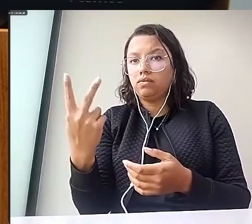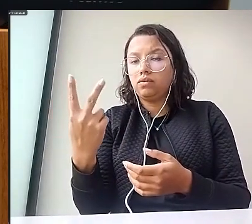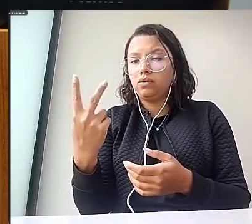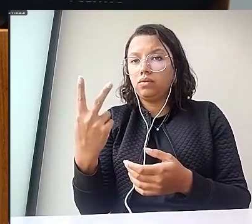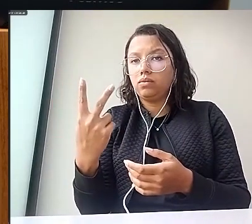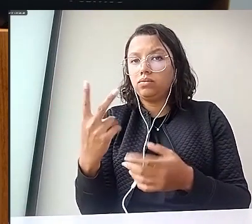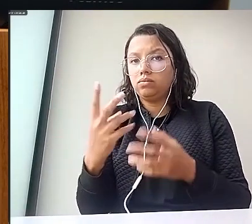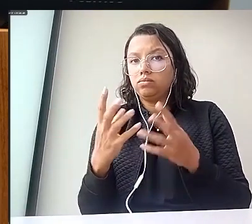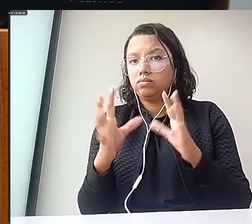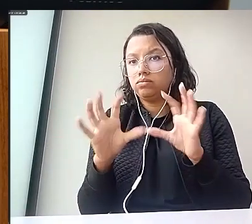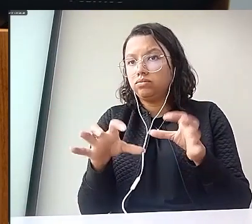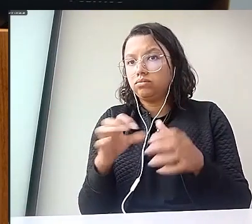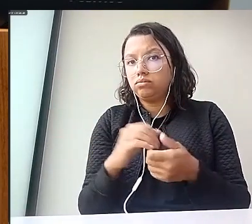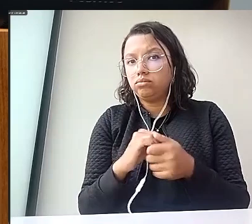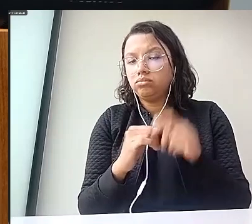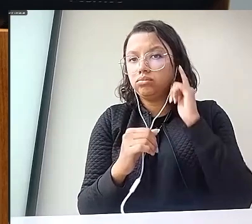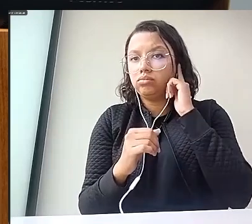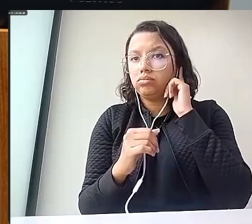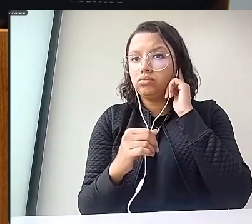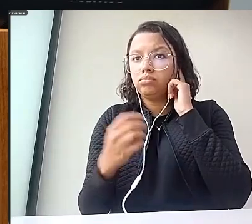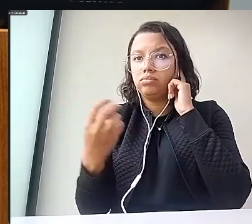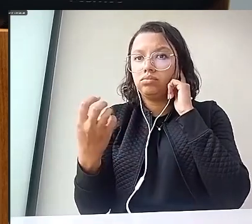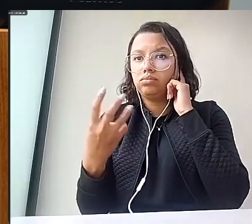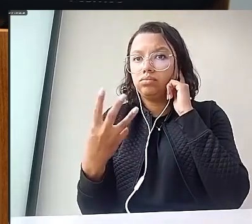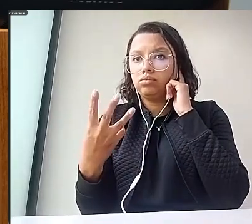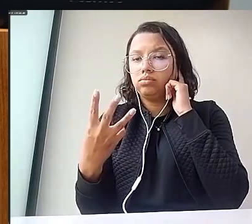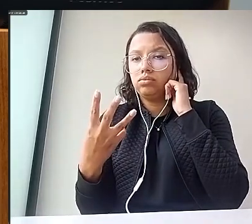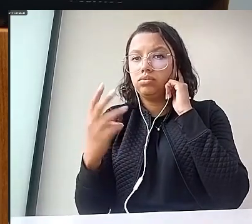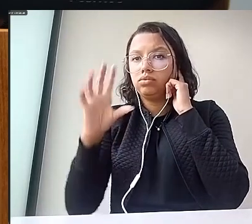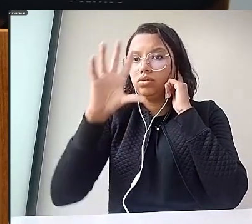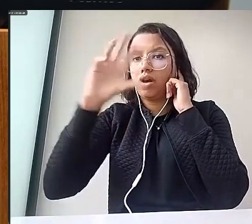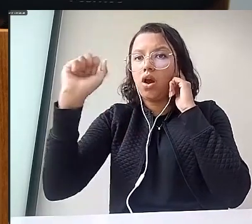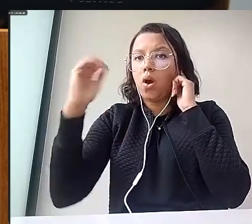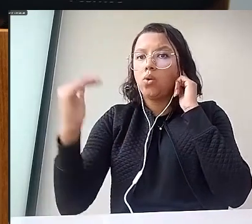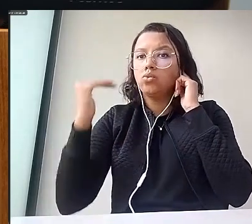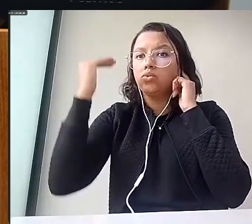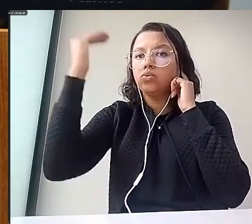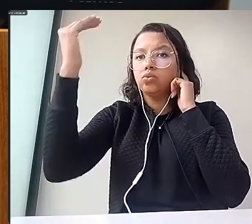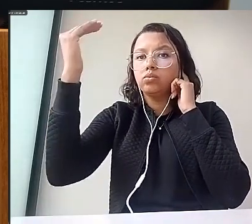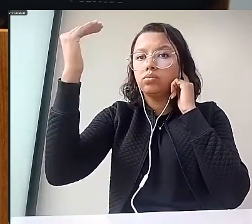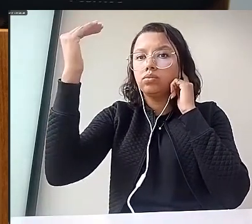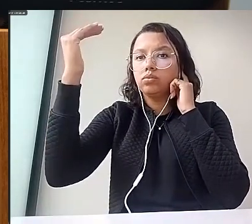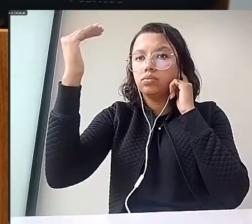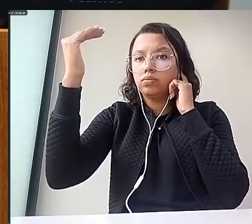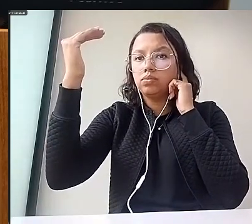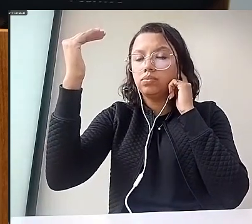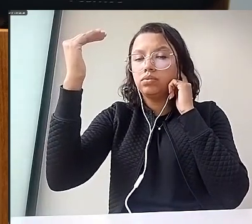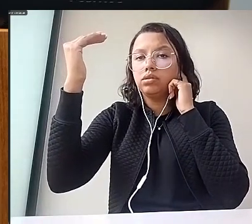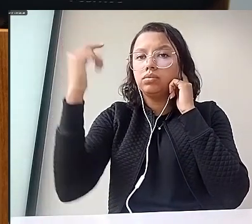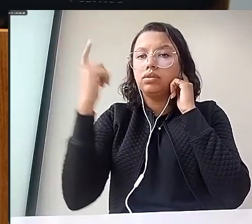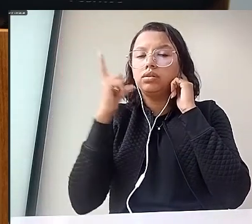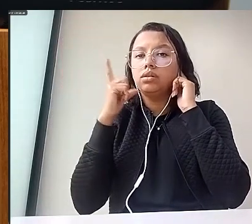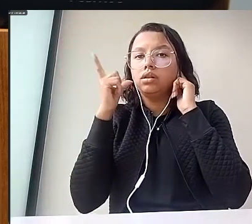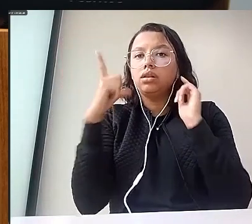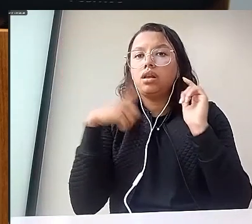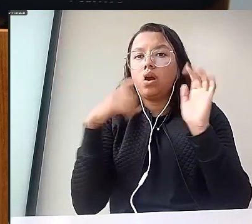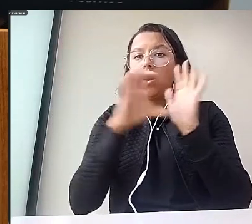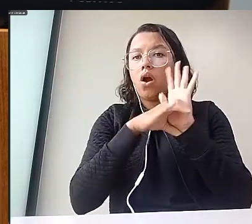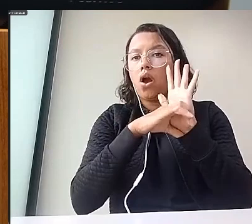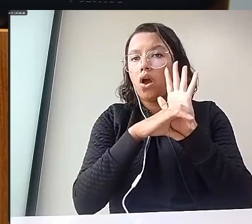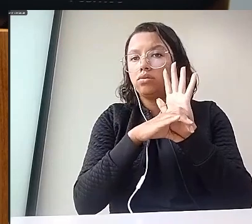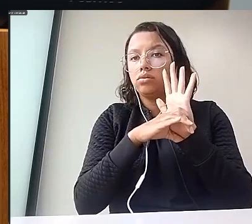y las tres Cortes Supremas, la Corte de Casación, el Consejo de Estado y el